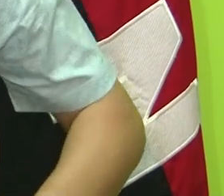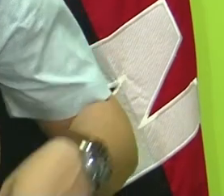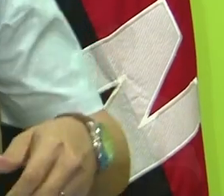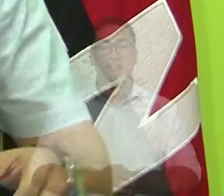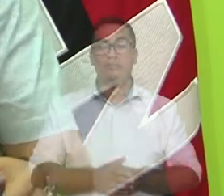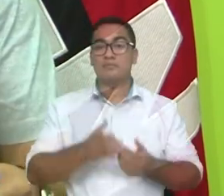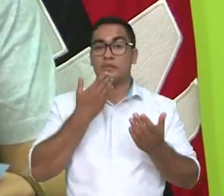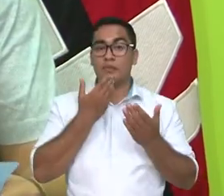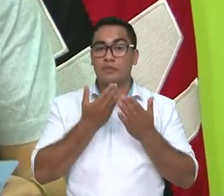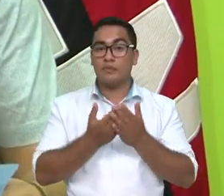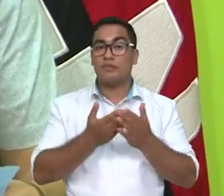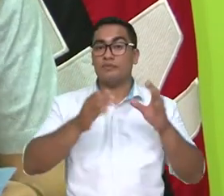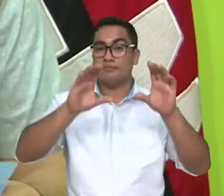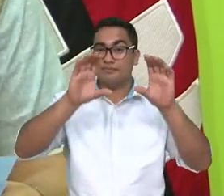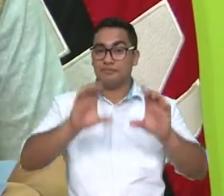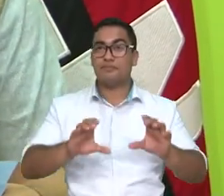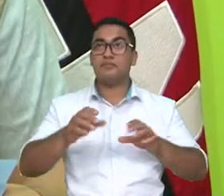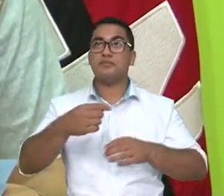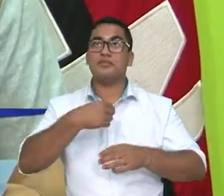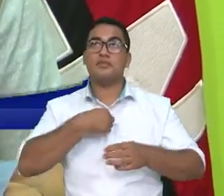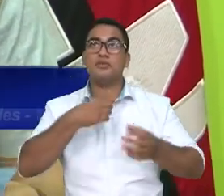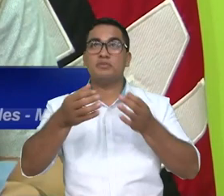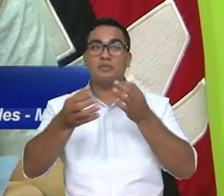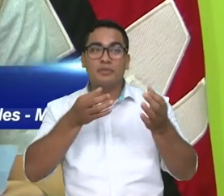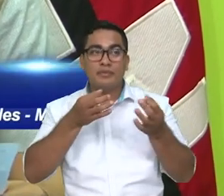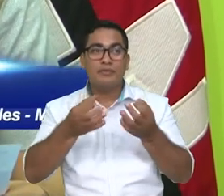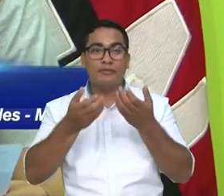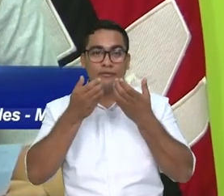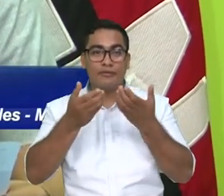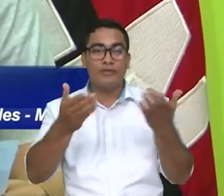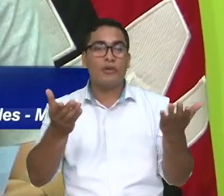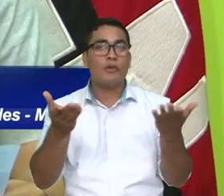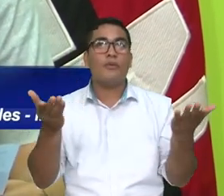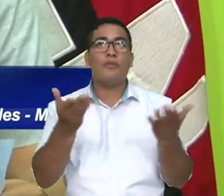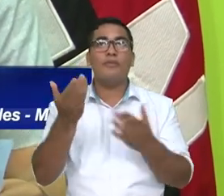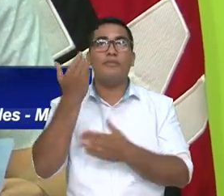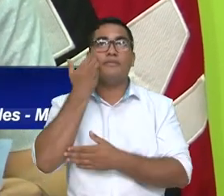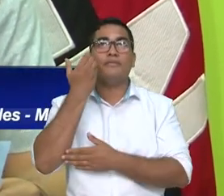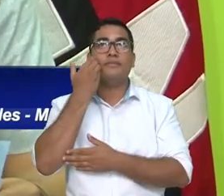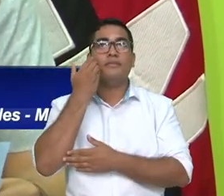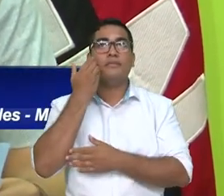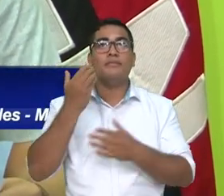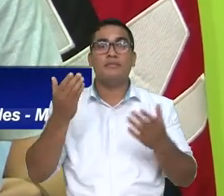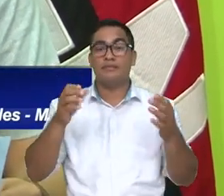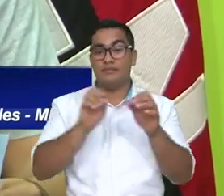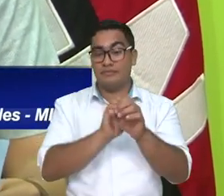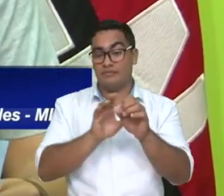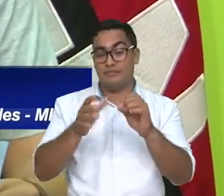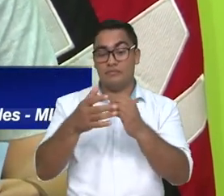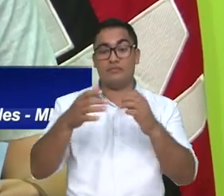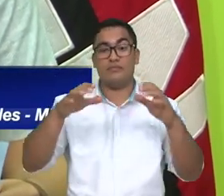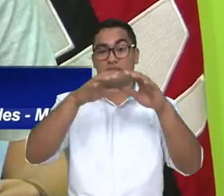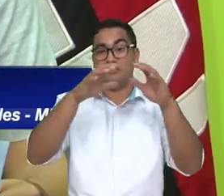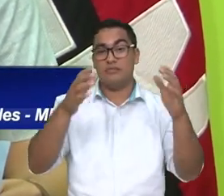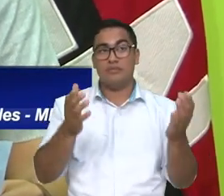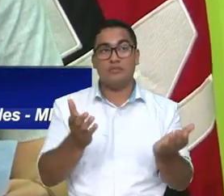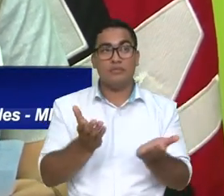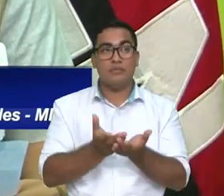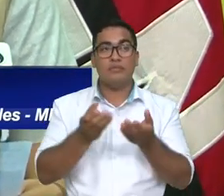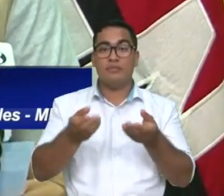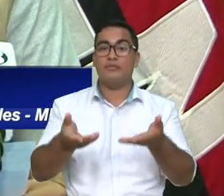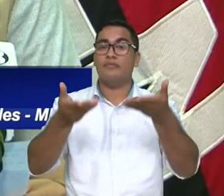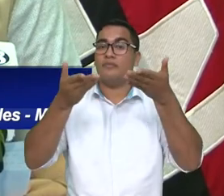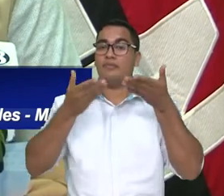Muy buenas tardes, voy a dar a conocer la situación de los casos de coronavirus a nivel internacional con información actualizada